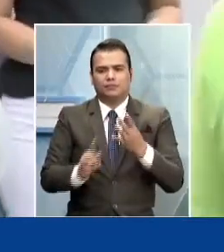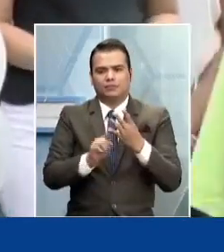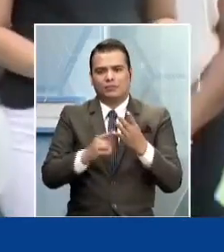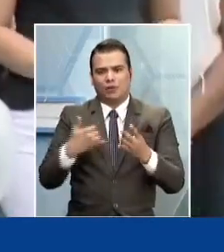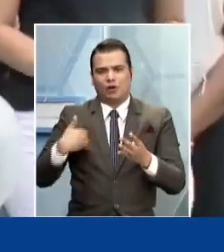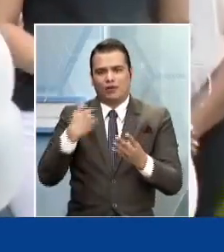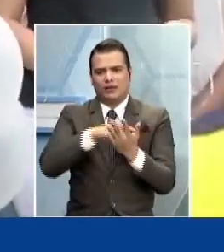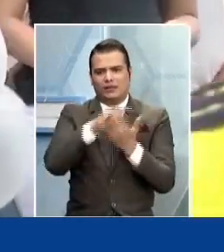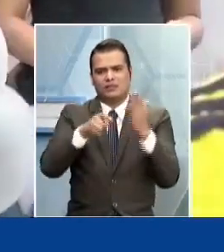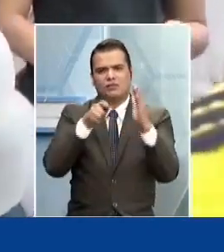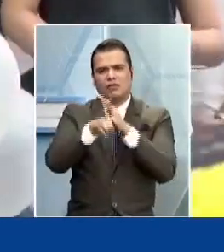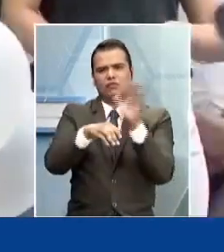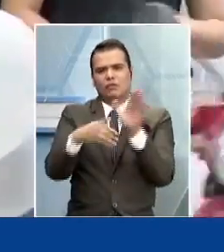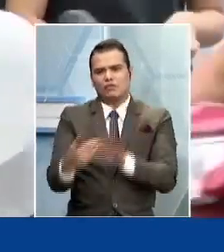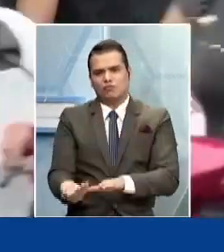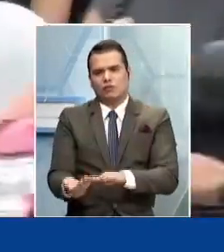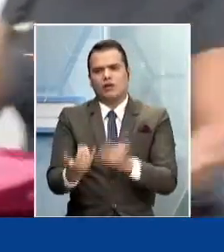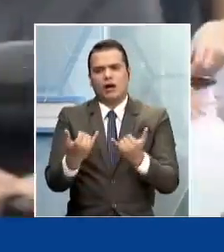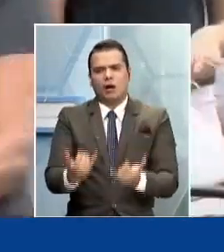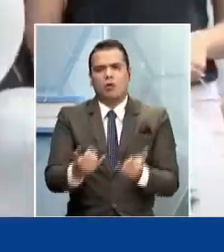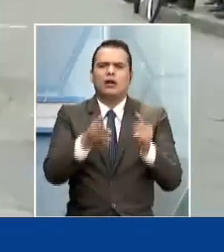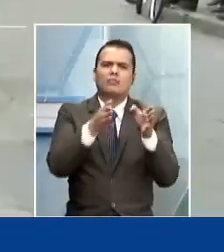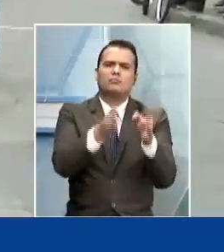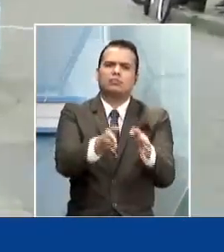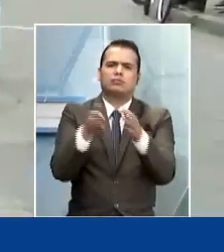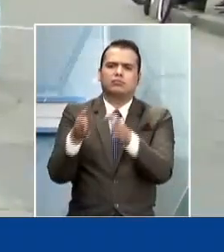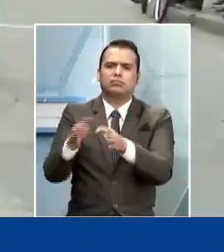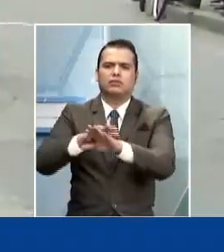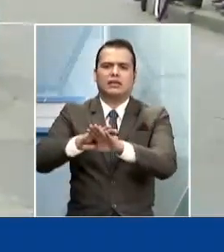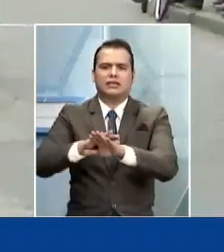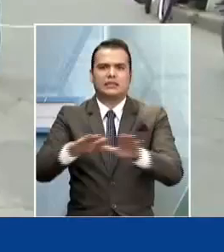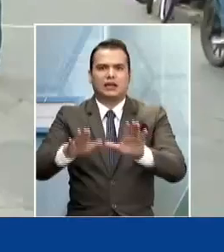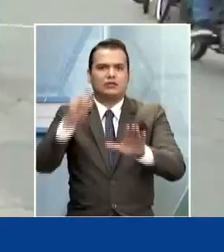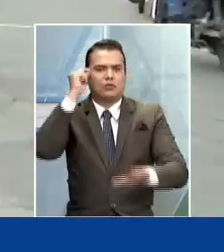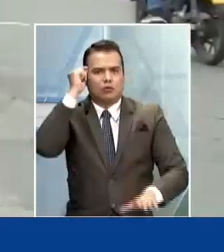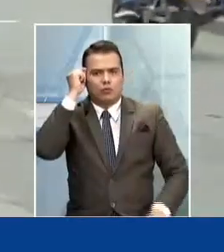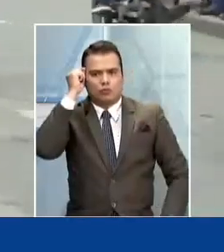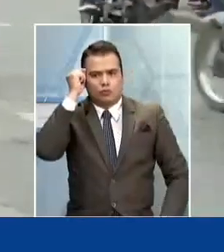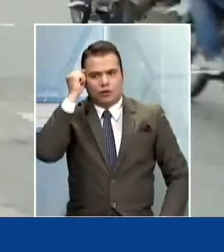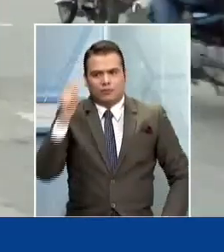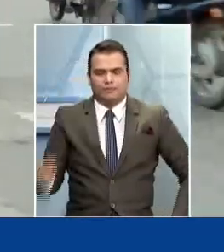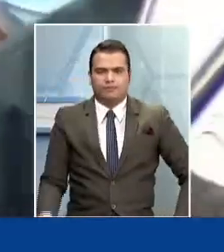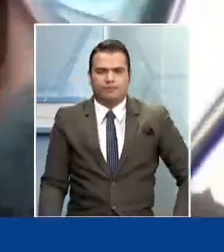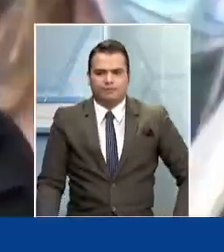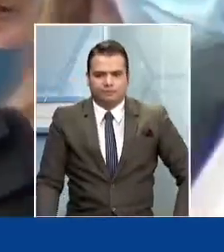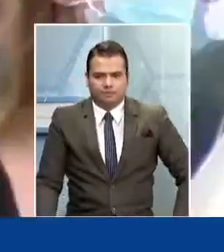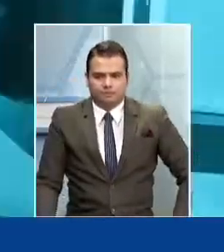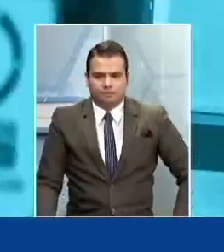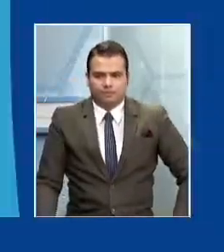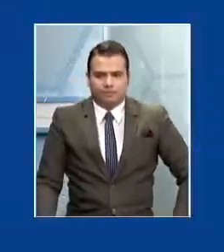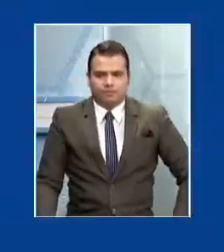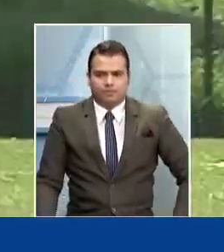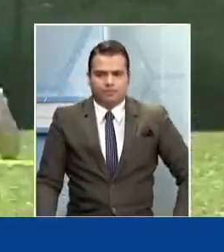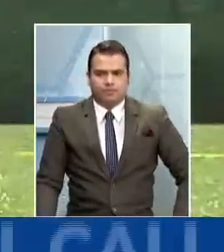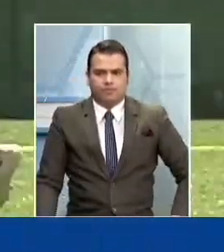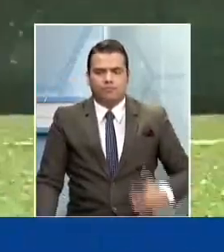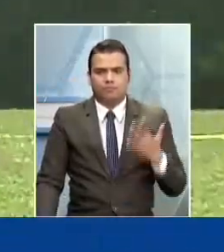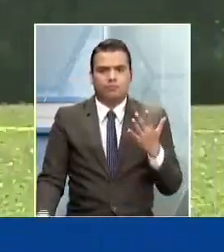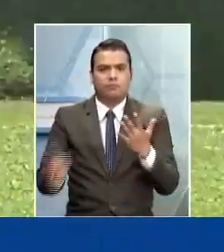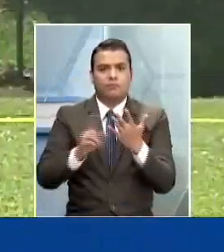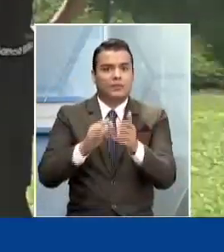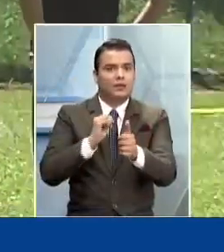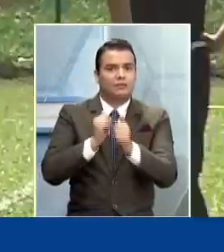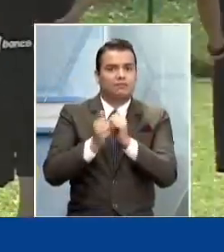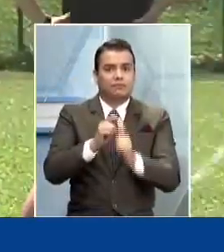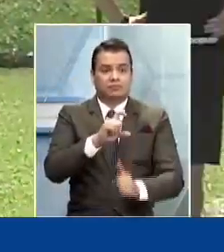Familiares y la ciudadanía le dieron el último adiós a los 5 jóvenes que fueron asesinados en zona rural de Buga. Y en deportes,